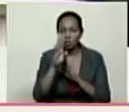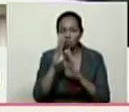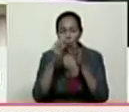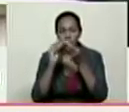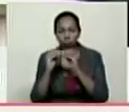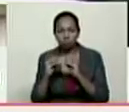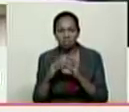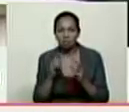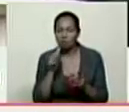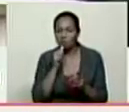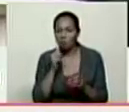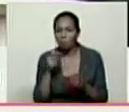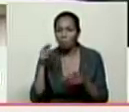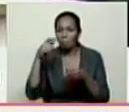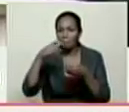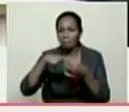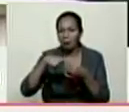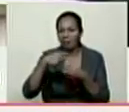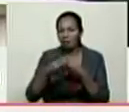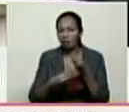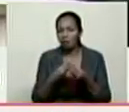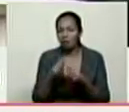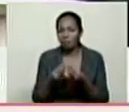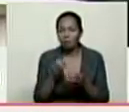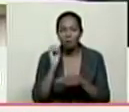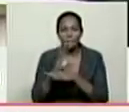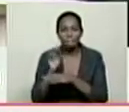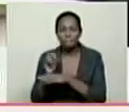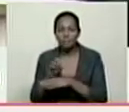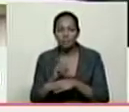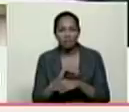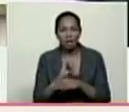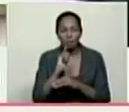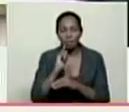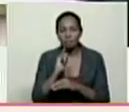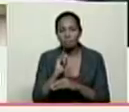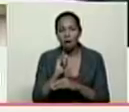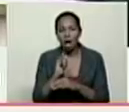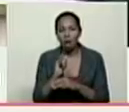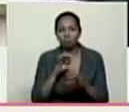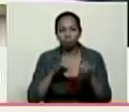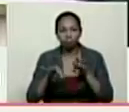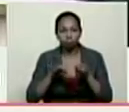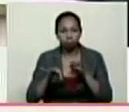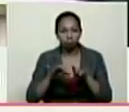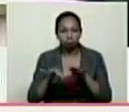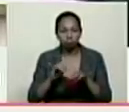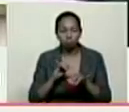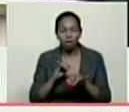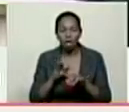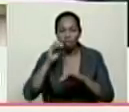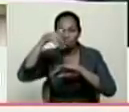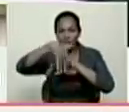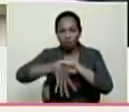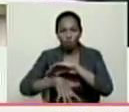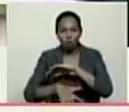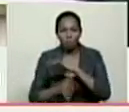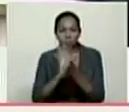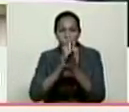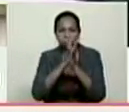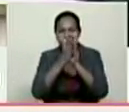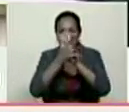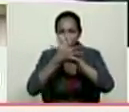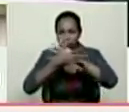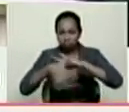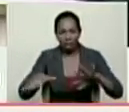dónde se metieron, cuáles fueron los mensajes que les mandaron a las máquinas de Guri para perseguir el fin de destruirlas. Lo que